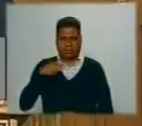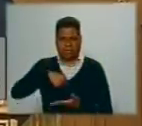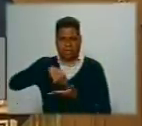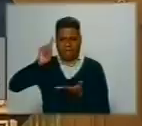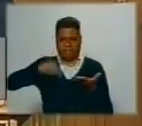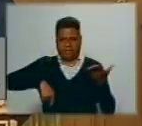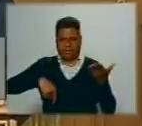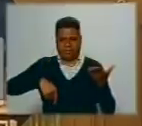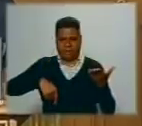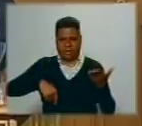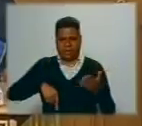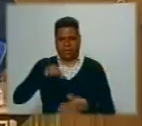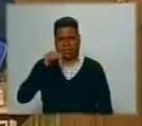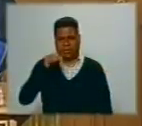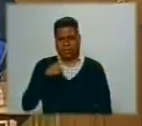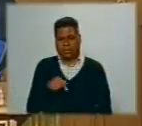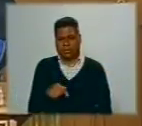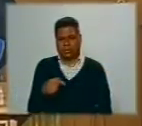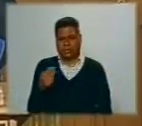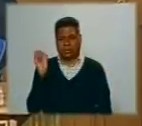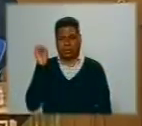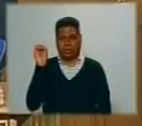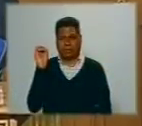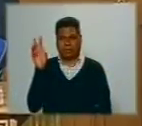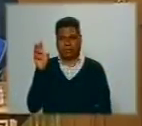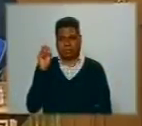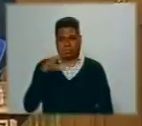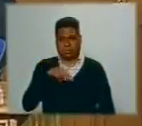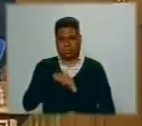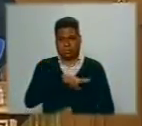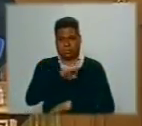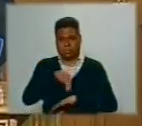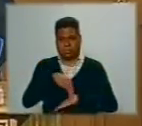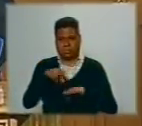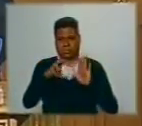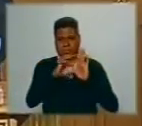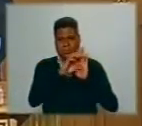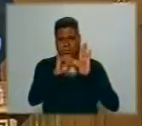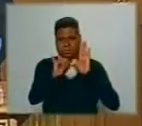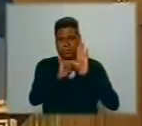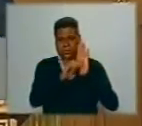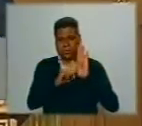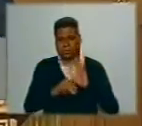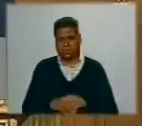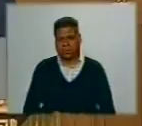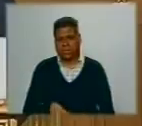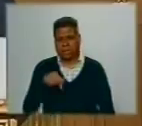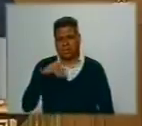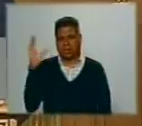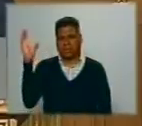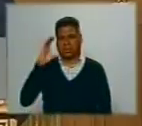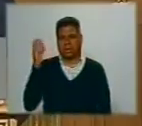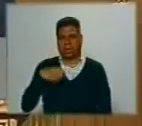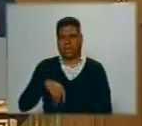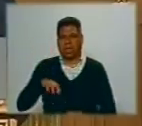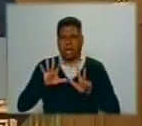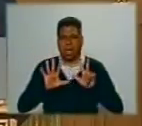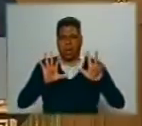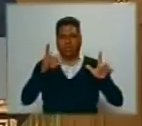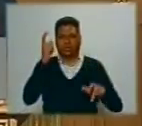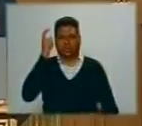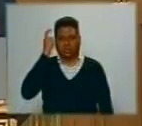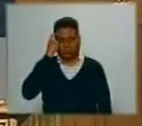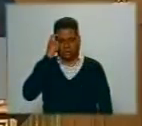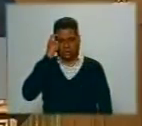el hemiciclo protocolar del Palacio Federal Legislativo, sede de la Asamblea Nacional Constituyente en Caracas, a los 8 días del mes de febrero